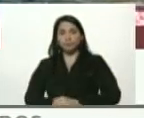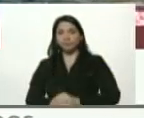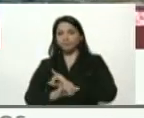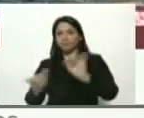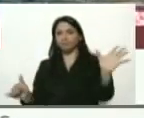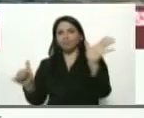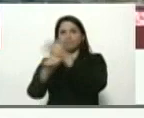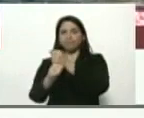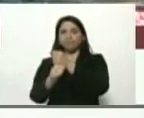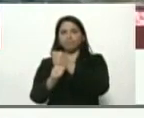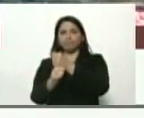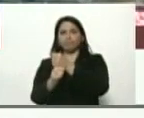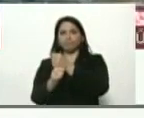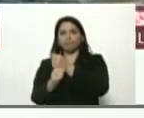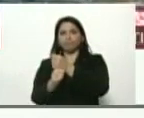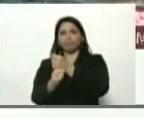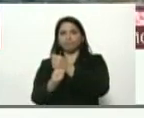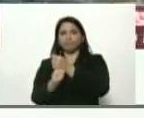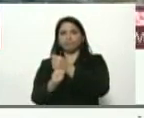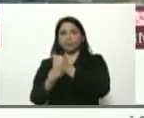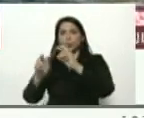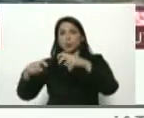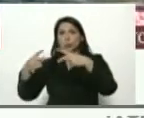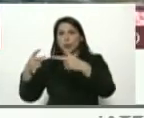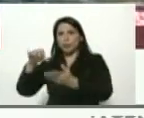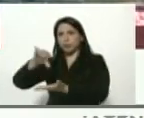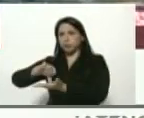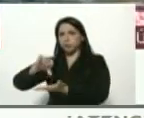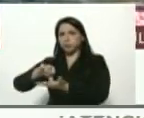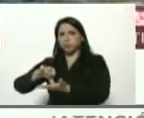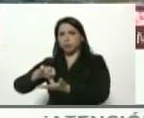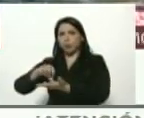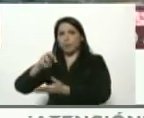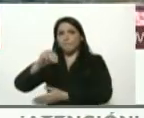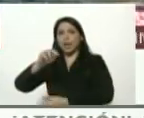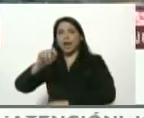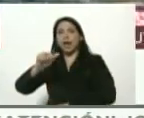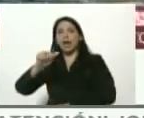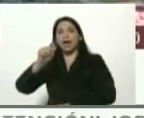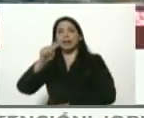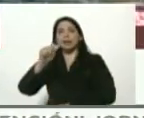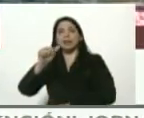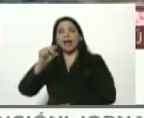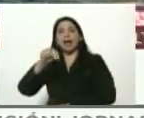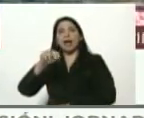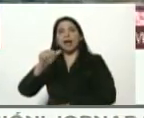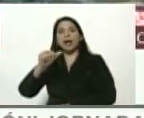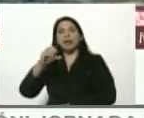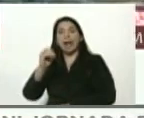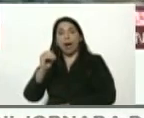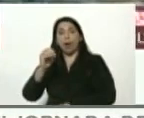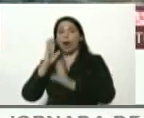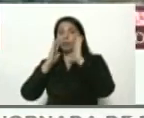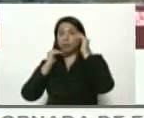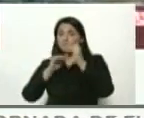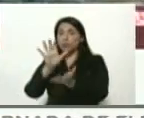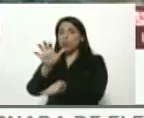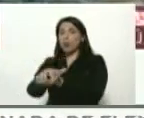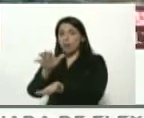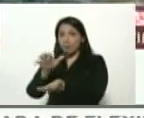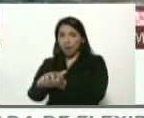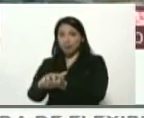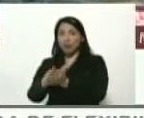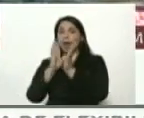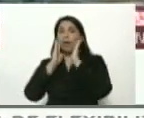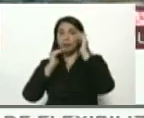detectó este nuevo foco en la península de Macanao. Así que atención Nueva Esparta,